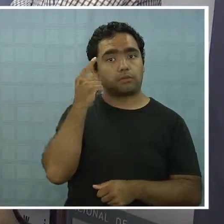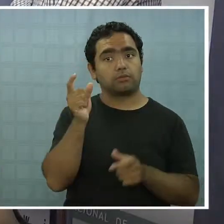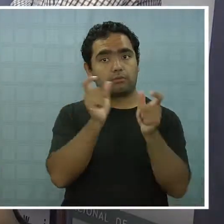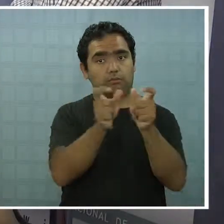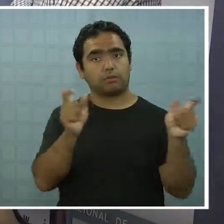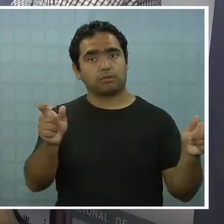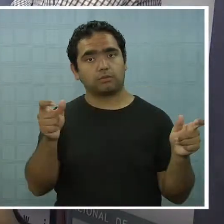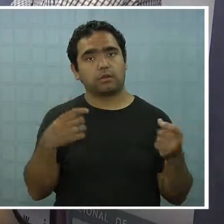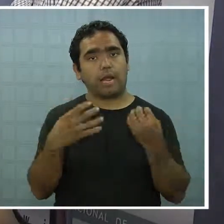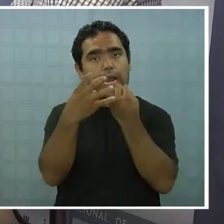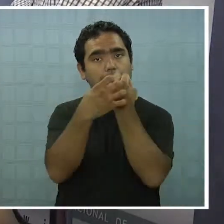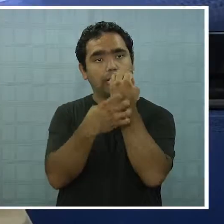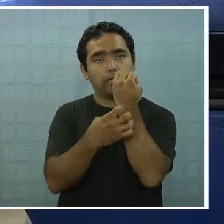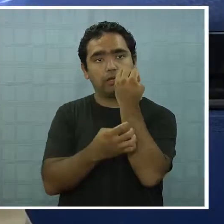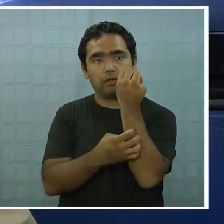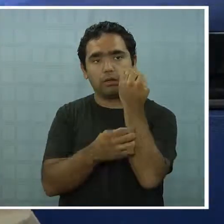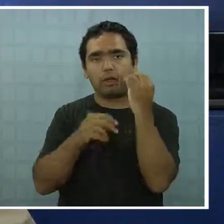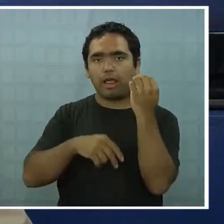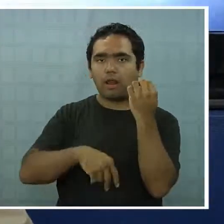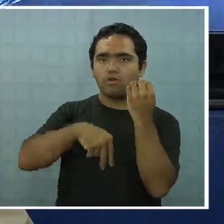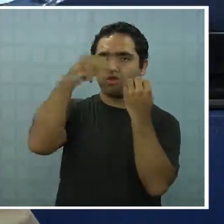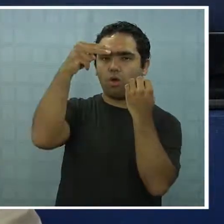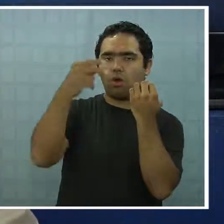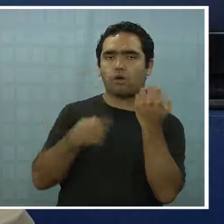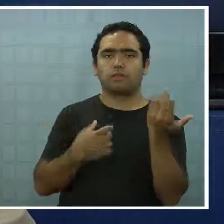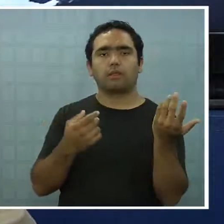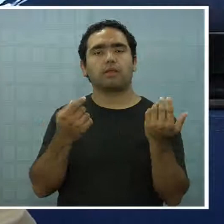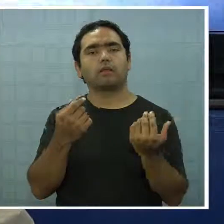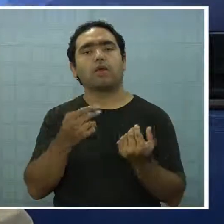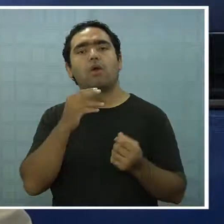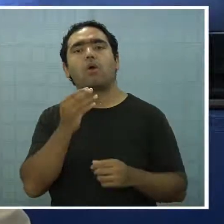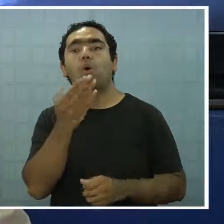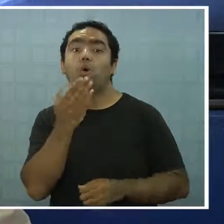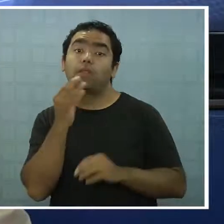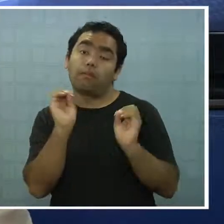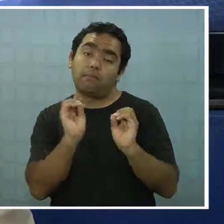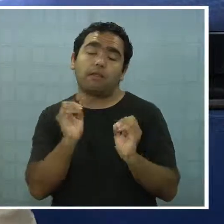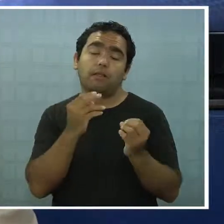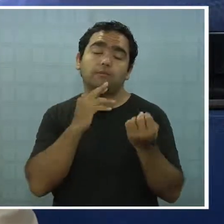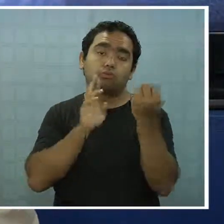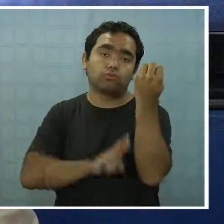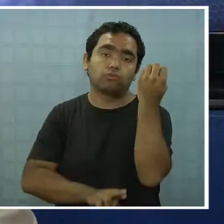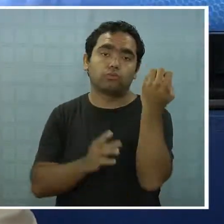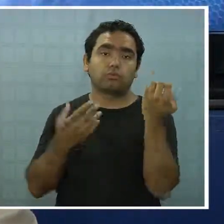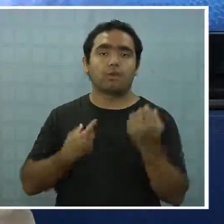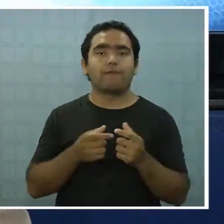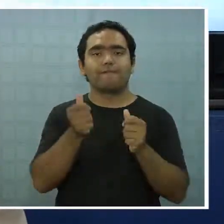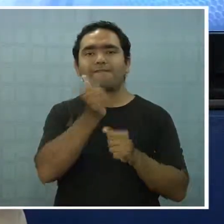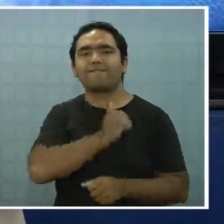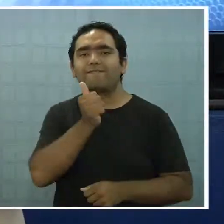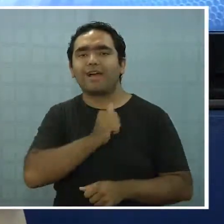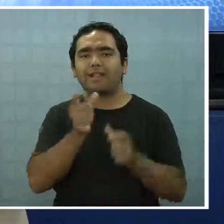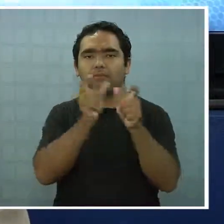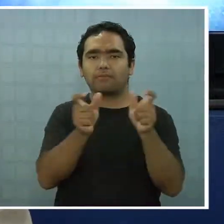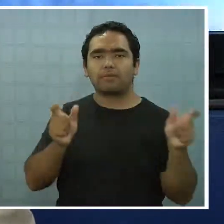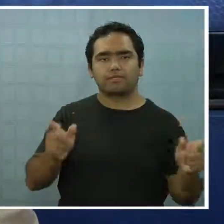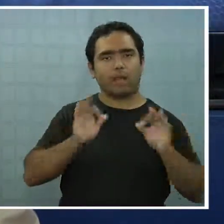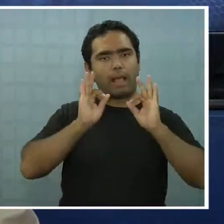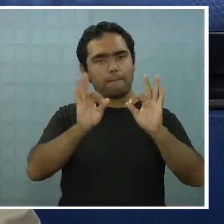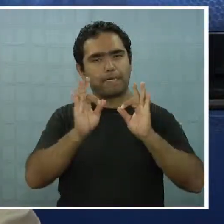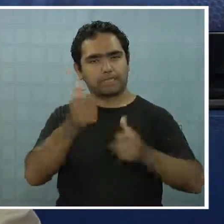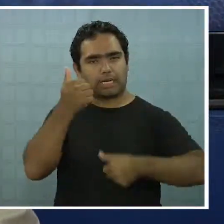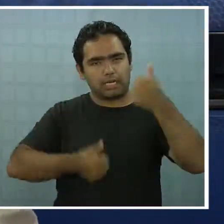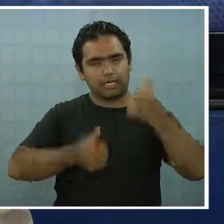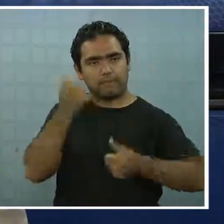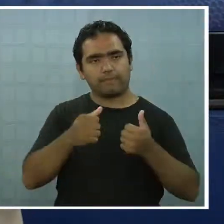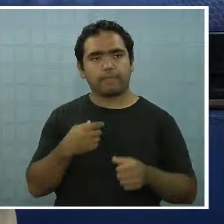en nuestras regiones extremas o regiones del norte o extremas en el sur, la falta de especialistas. Las listas, aunque